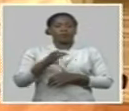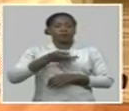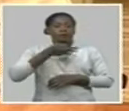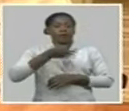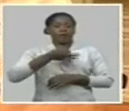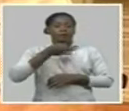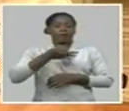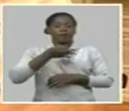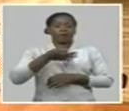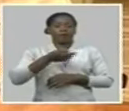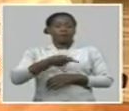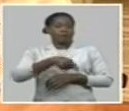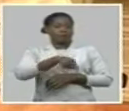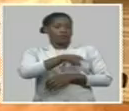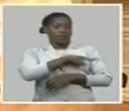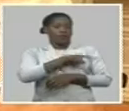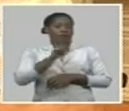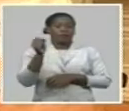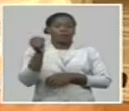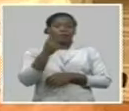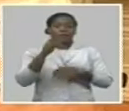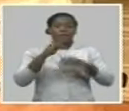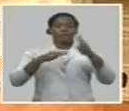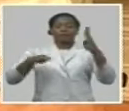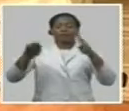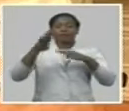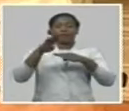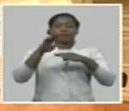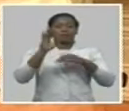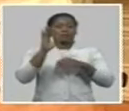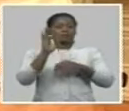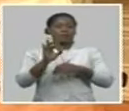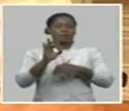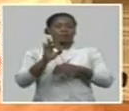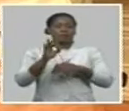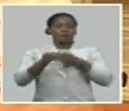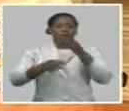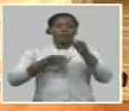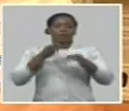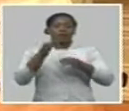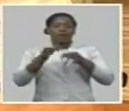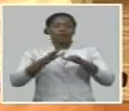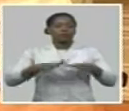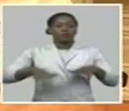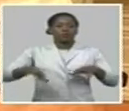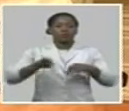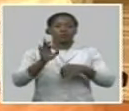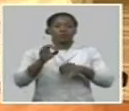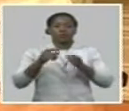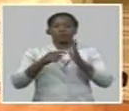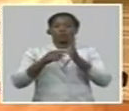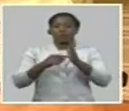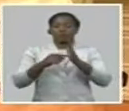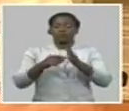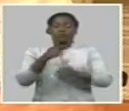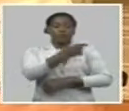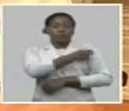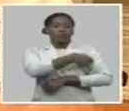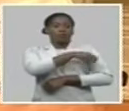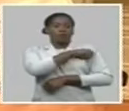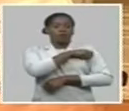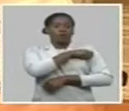mesa de ayer el primer ministro a partir de las opiniones y las preocupaciones de nuestro pueblo